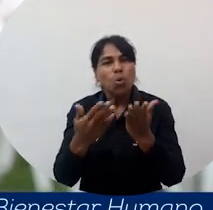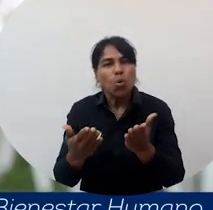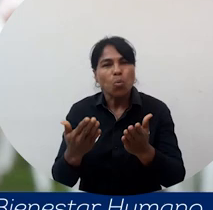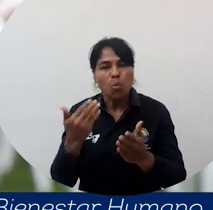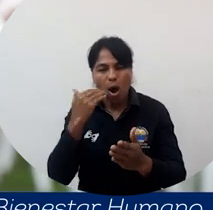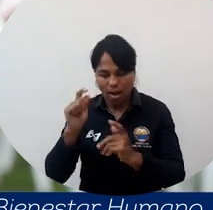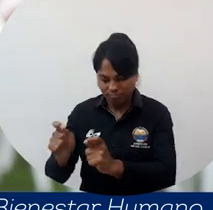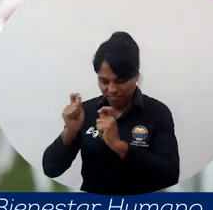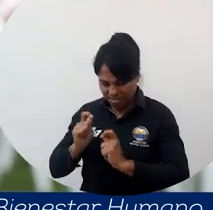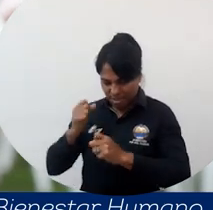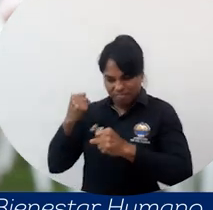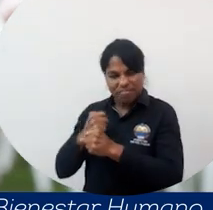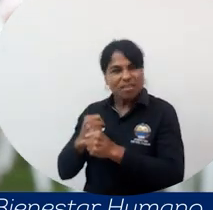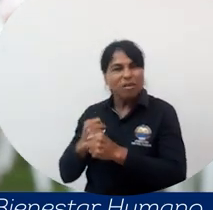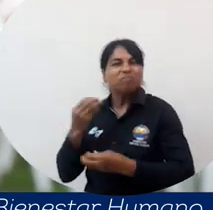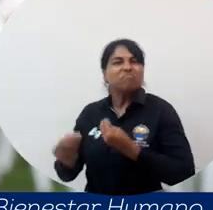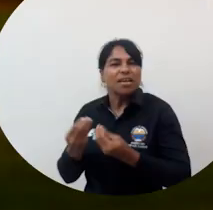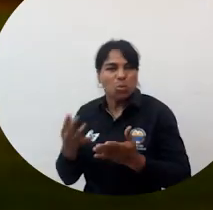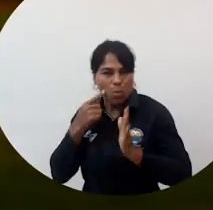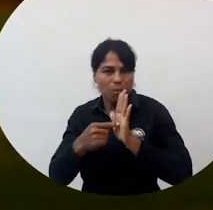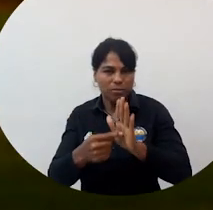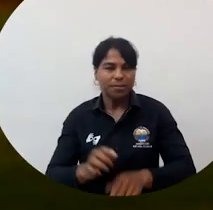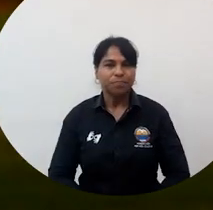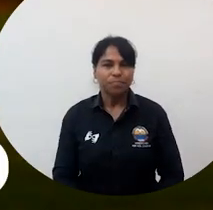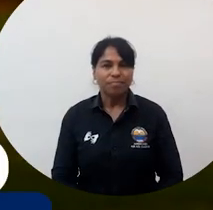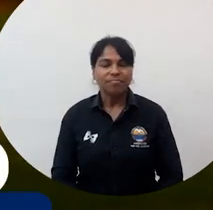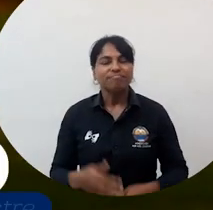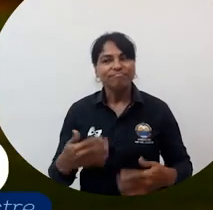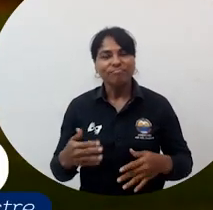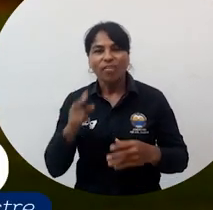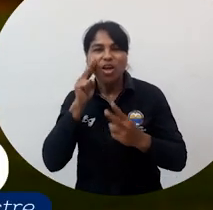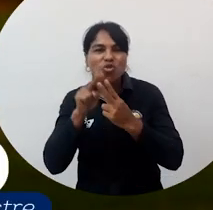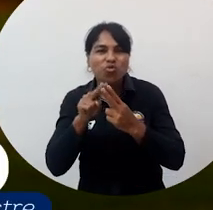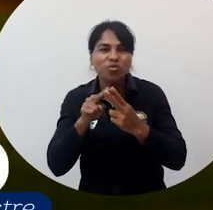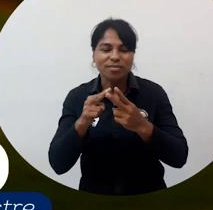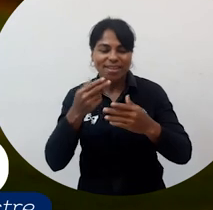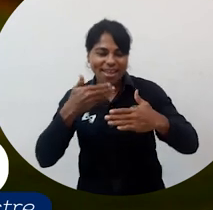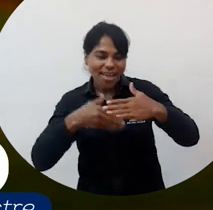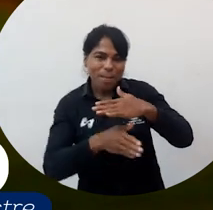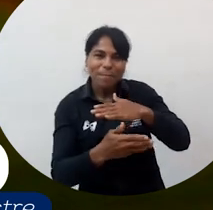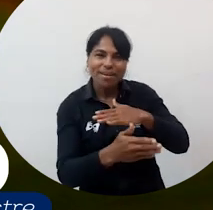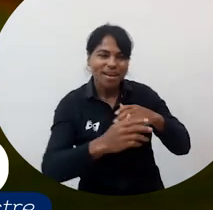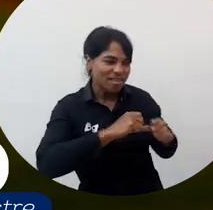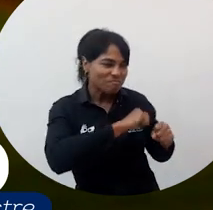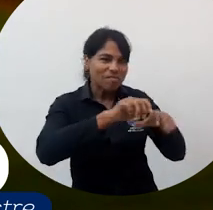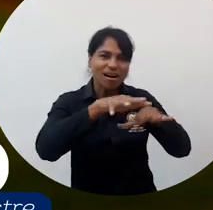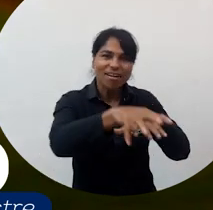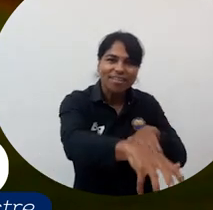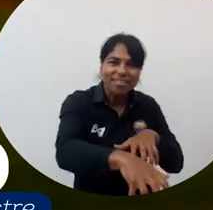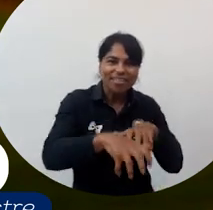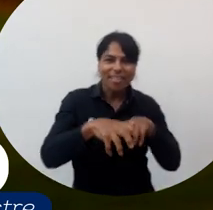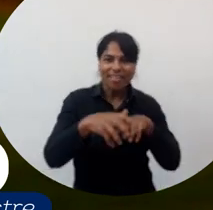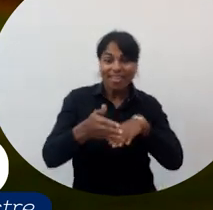los roles que las mujeres desempeñaban en la pesca. Conocer esto del rol de la pesca, conocer a esta mujer y estos